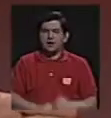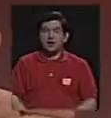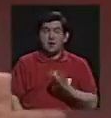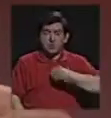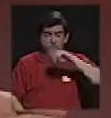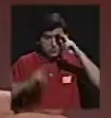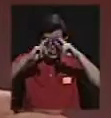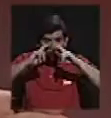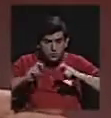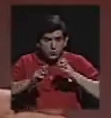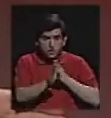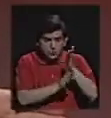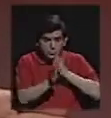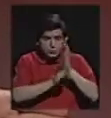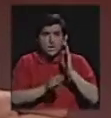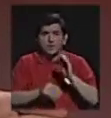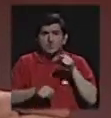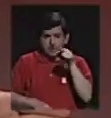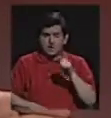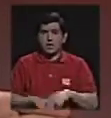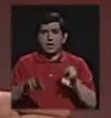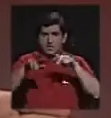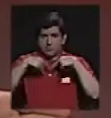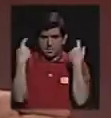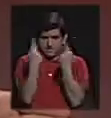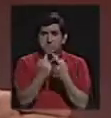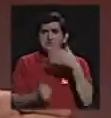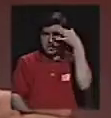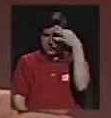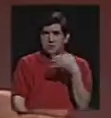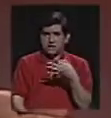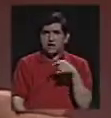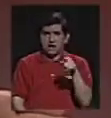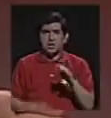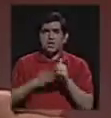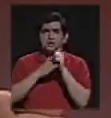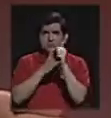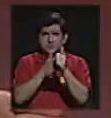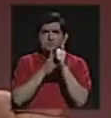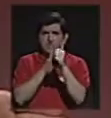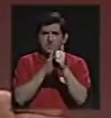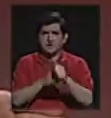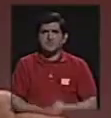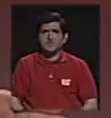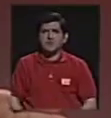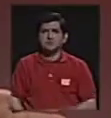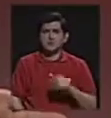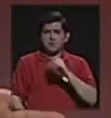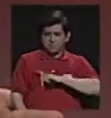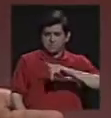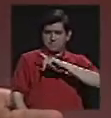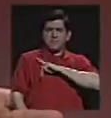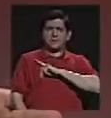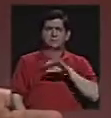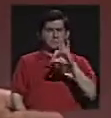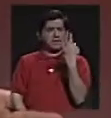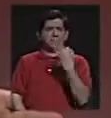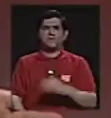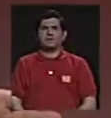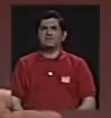nosotros analizamos la trayectoria de ese partido, podríamos llegar a la conclusión de que fue un liderazgo muy personalista, que